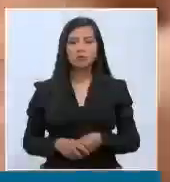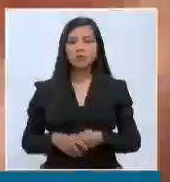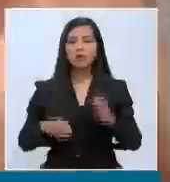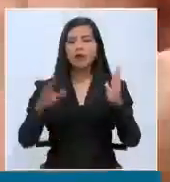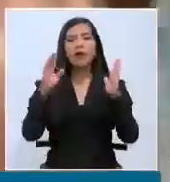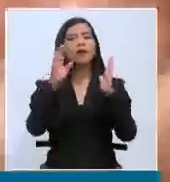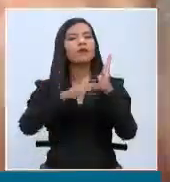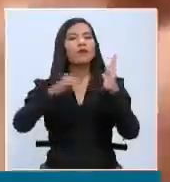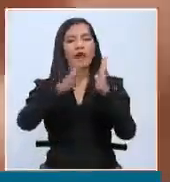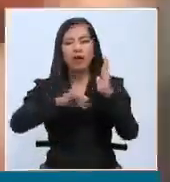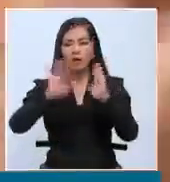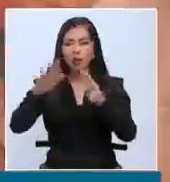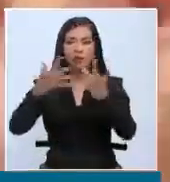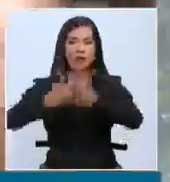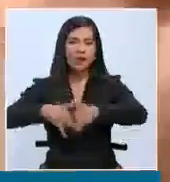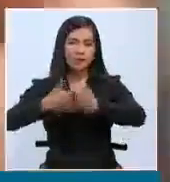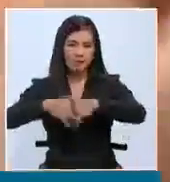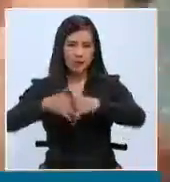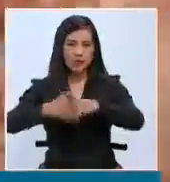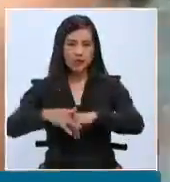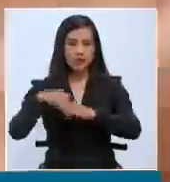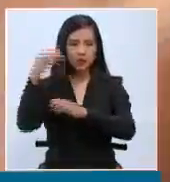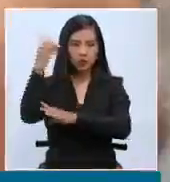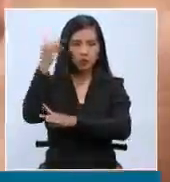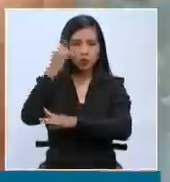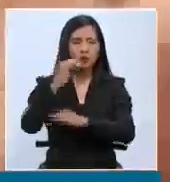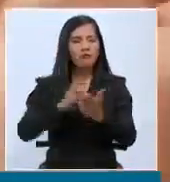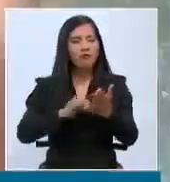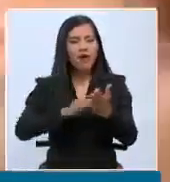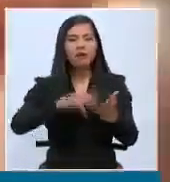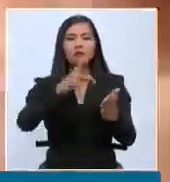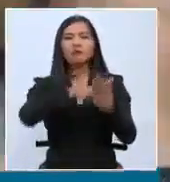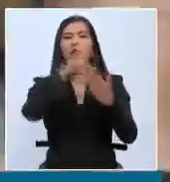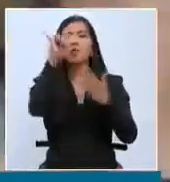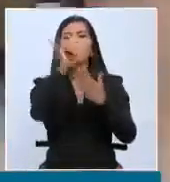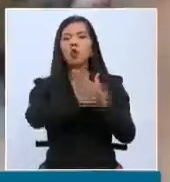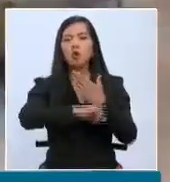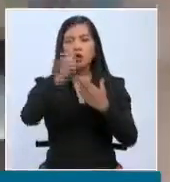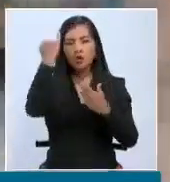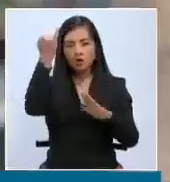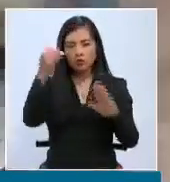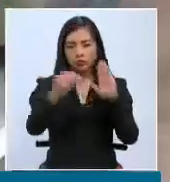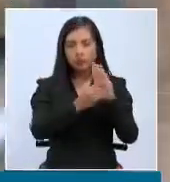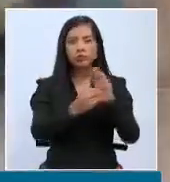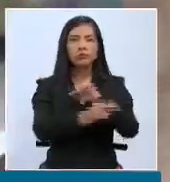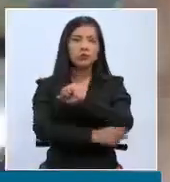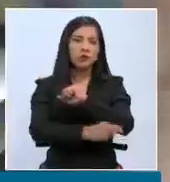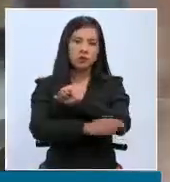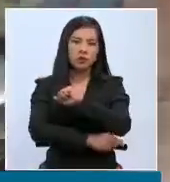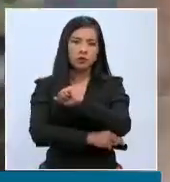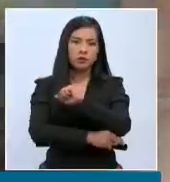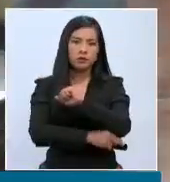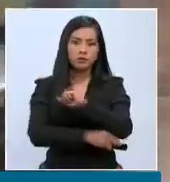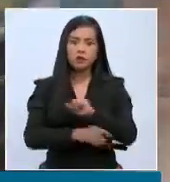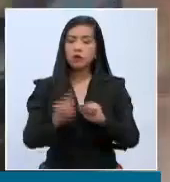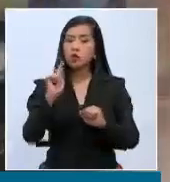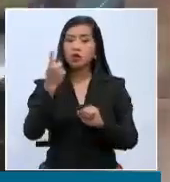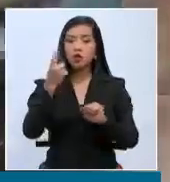nacional. Y esto los ha llevado permanentemente a estar, ¿no?, buscando